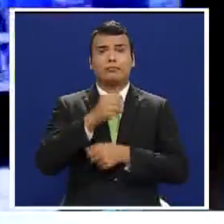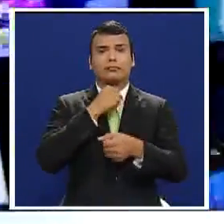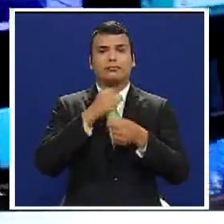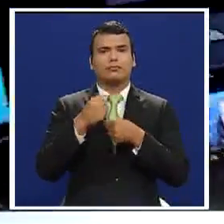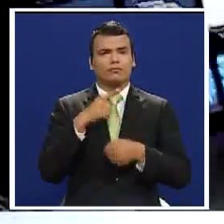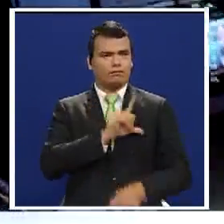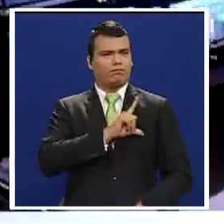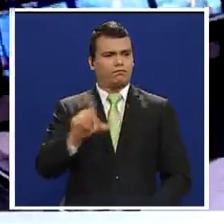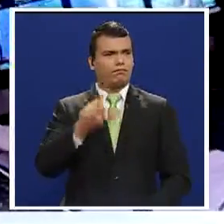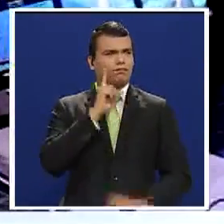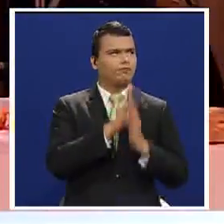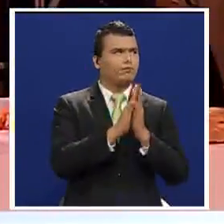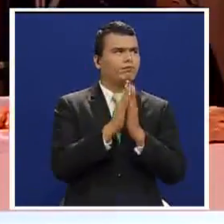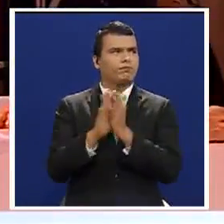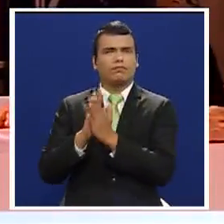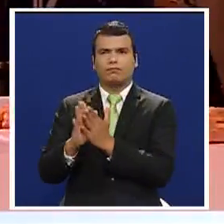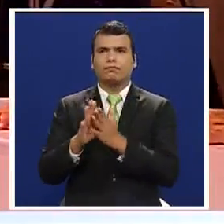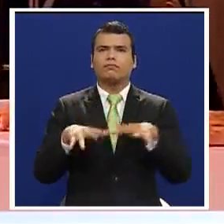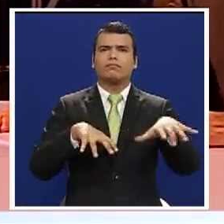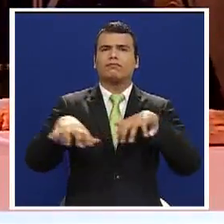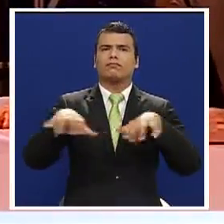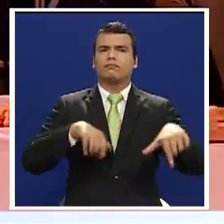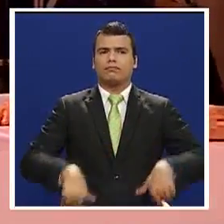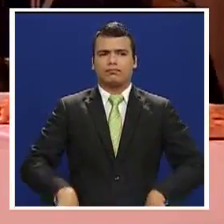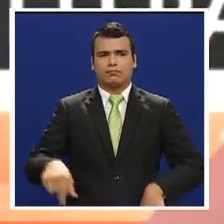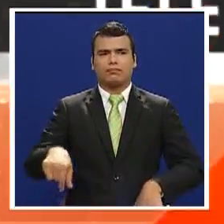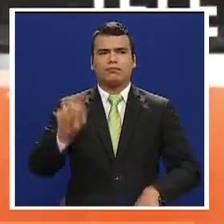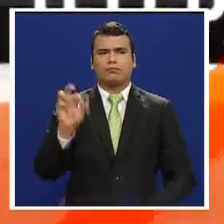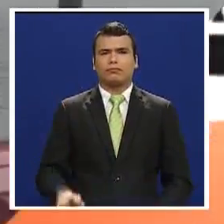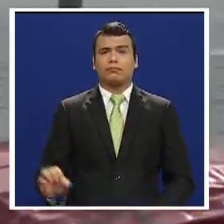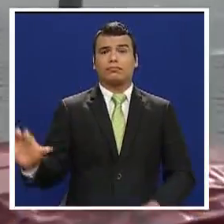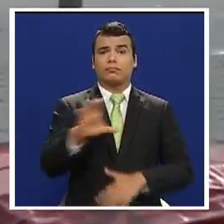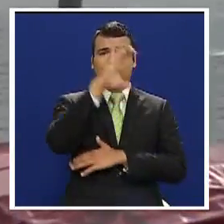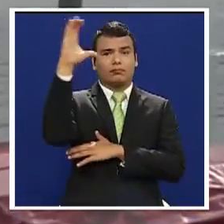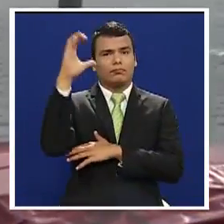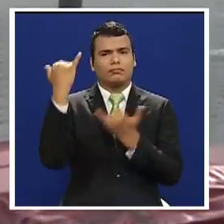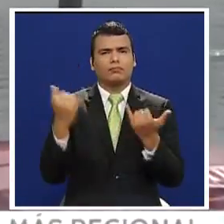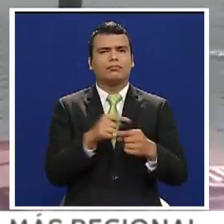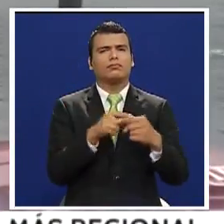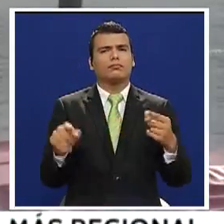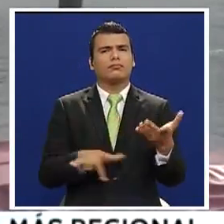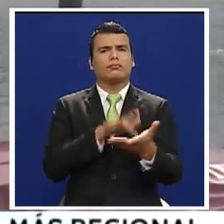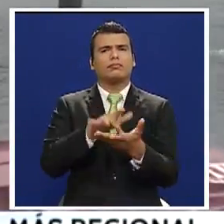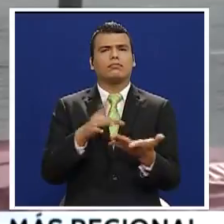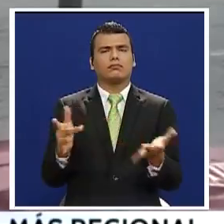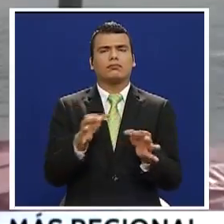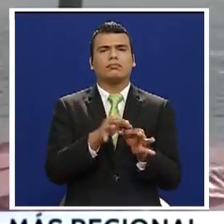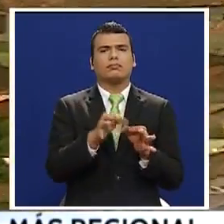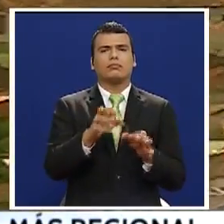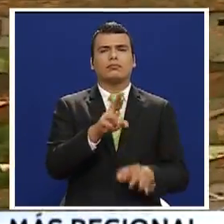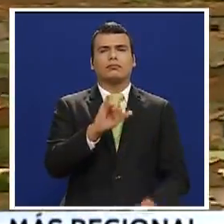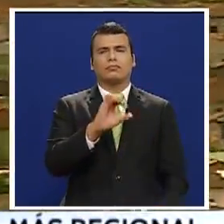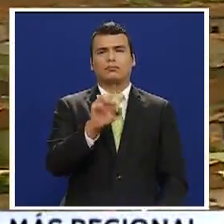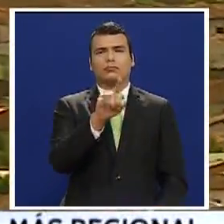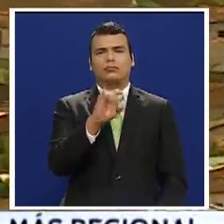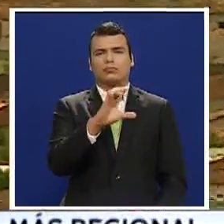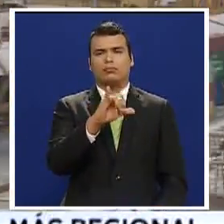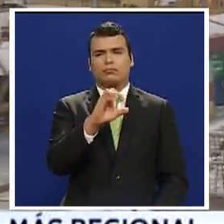partido anoche del América. Pero antes, un mensaje con nuestros noticieros descentralizados para esta semana, para que sigan las noticias, porque el que